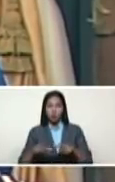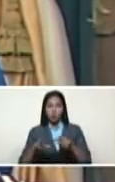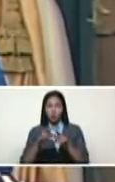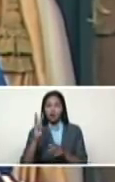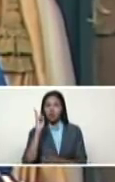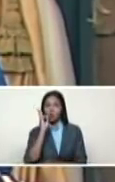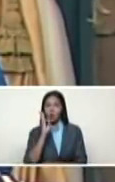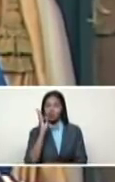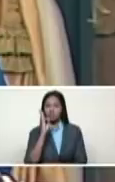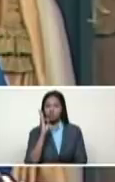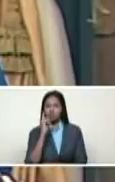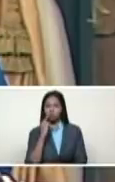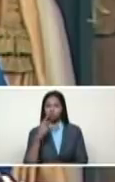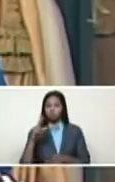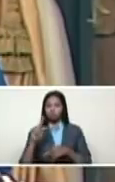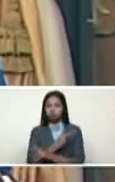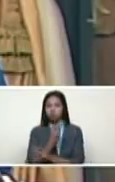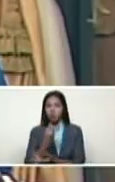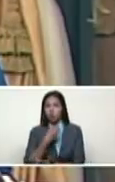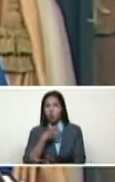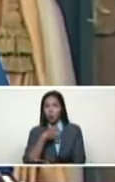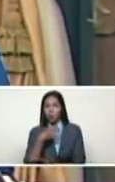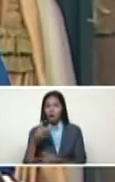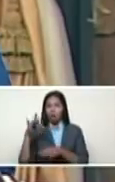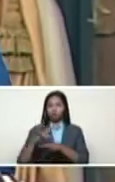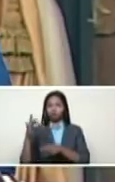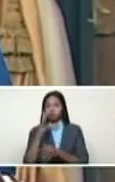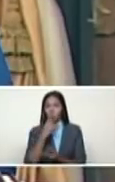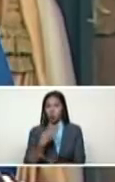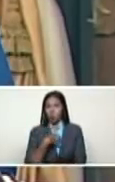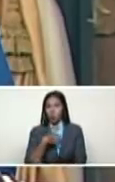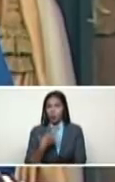Washington. Es inviolable, intocable.